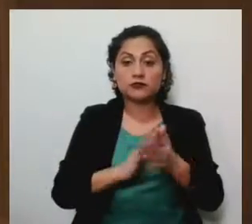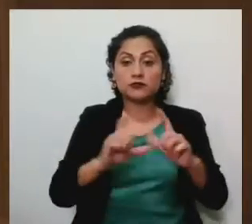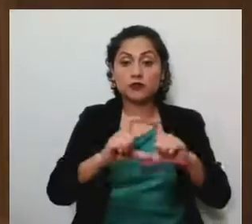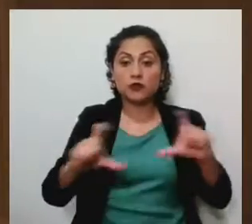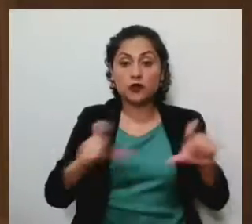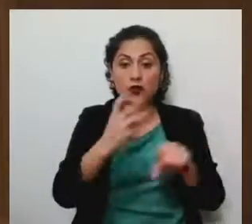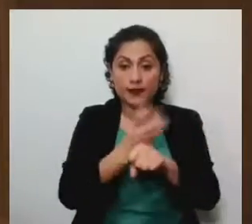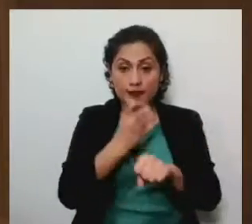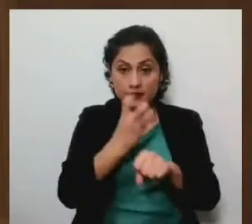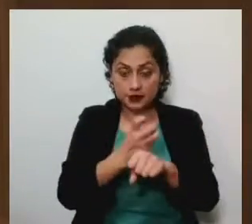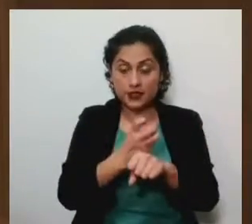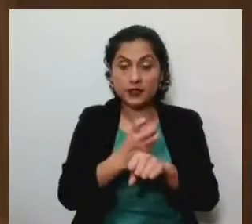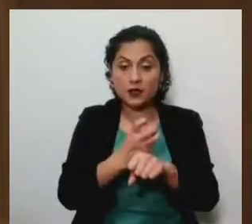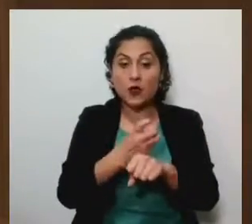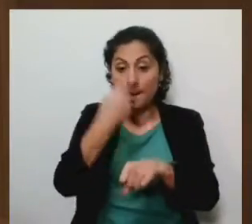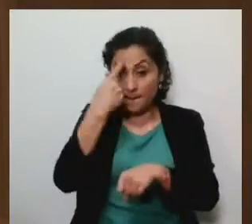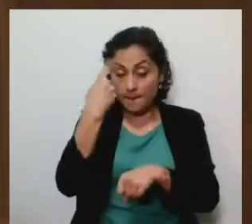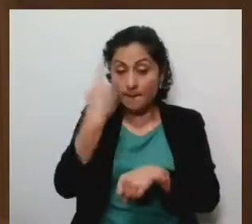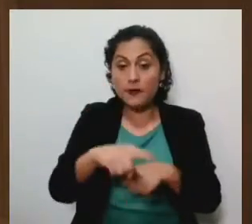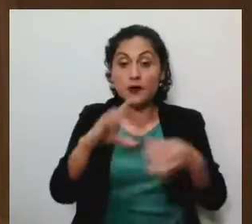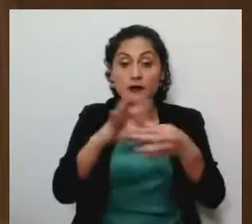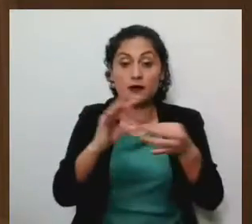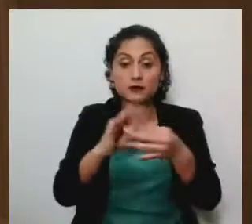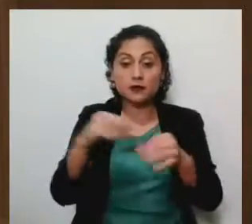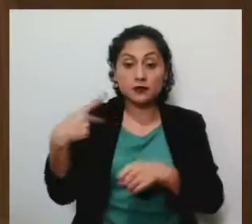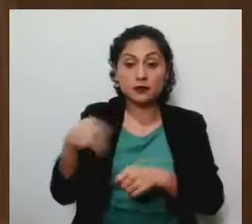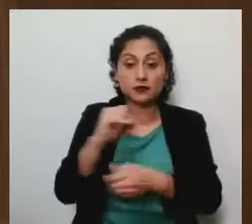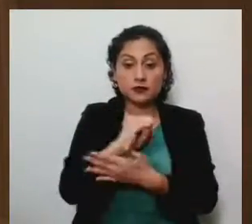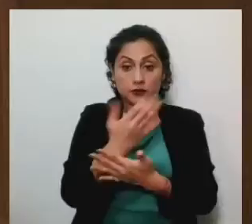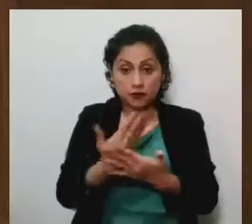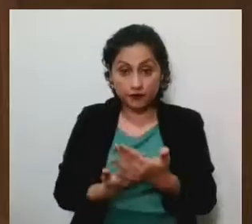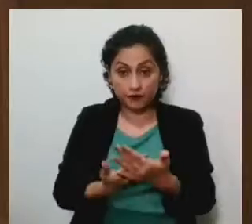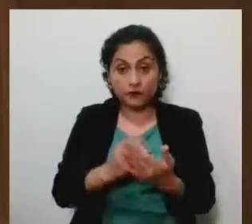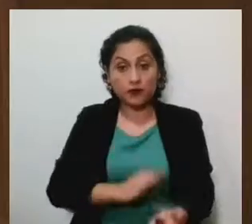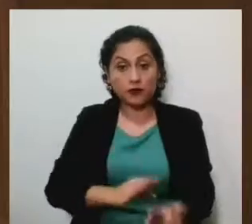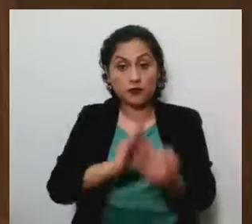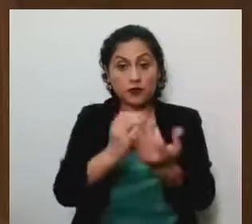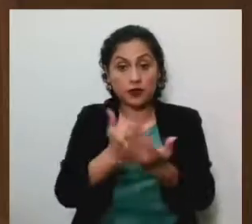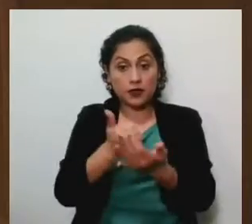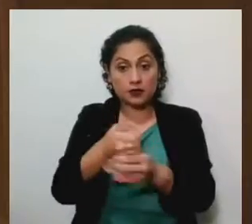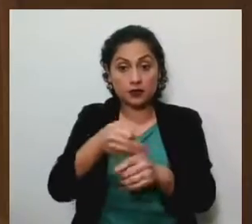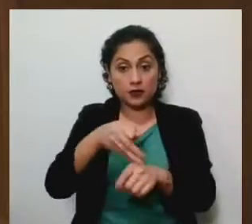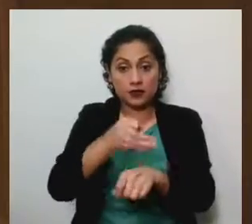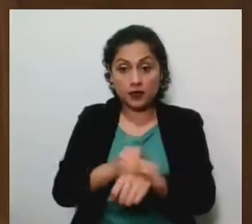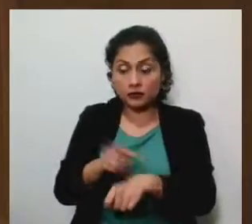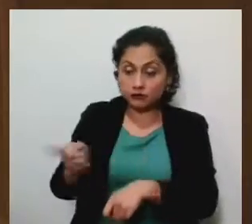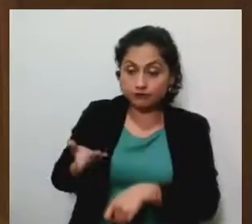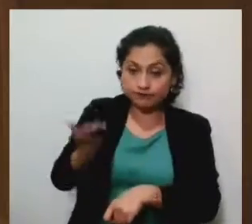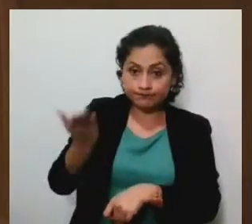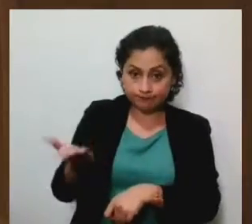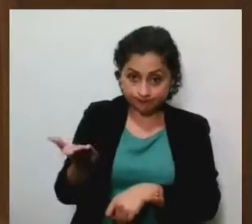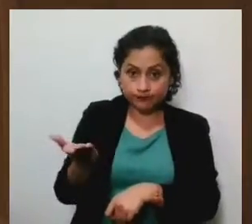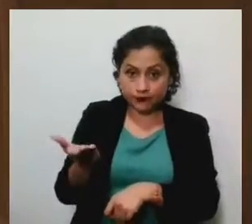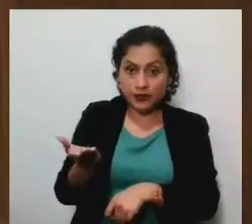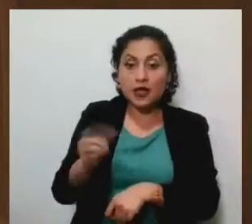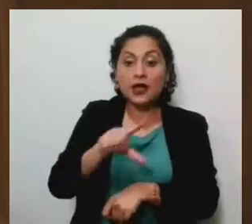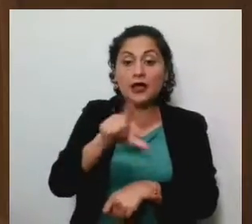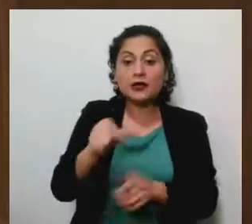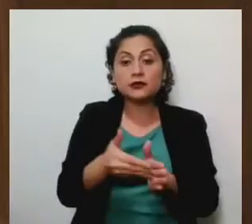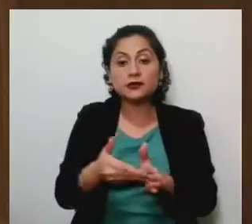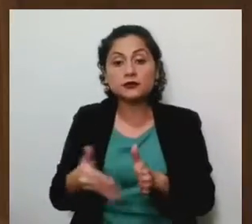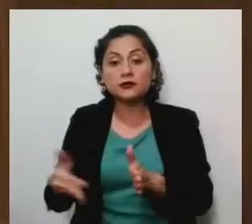señalar que presentarán informes ante el ayuntamiento cuando éste lo requiera y un informe final respecto a sus